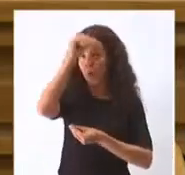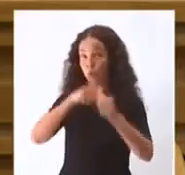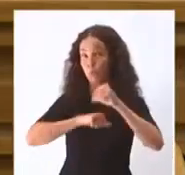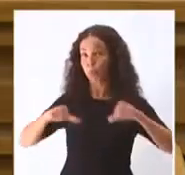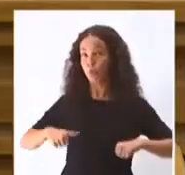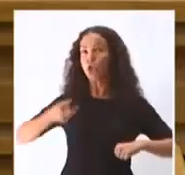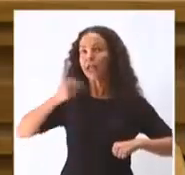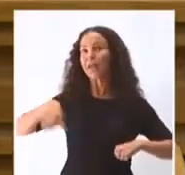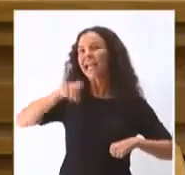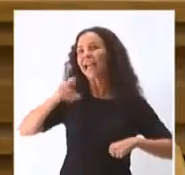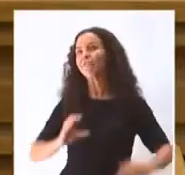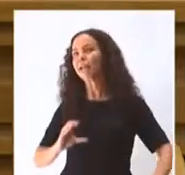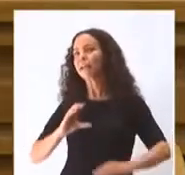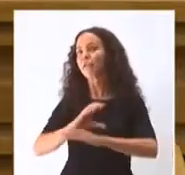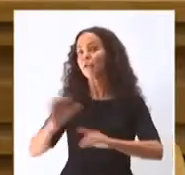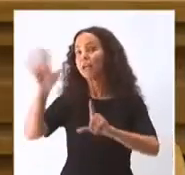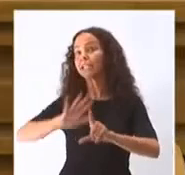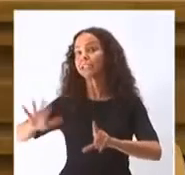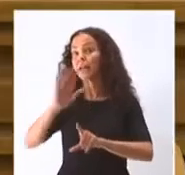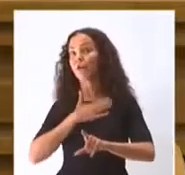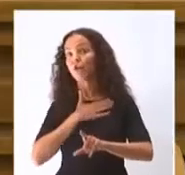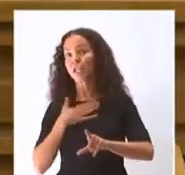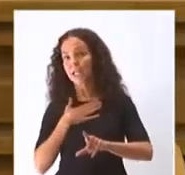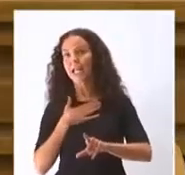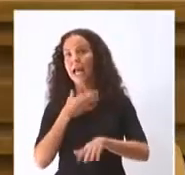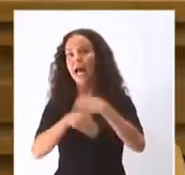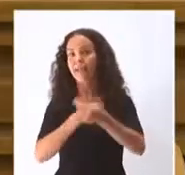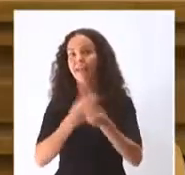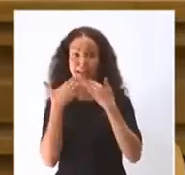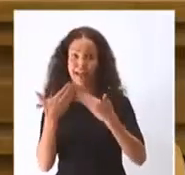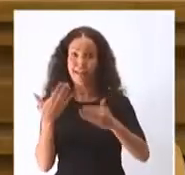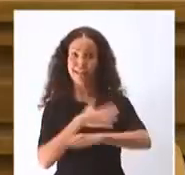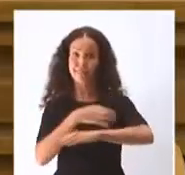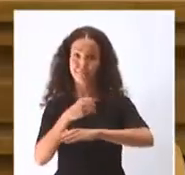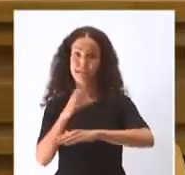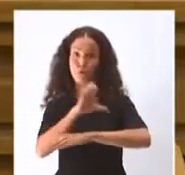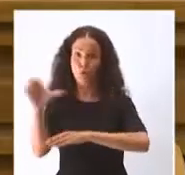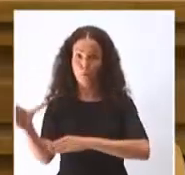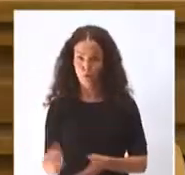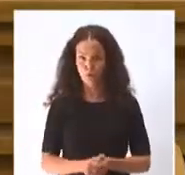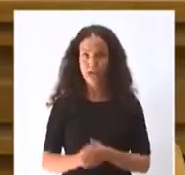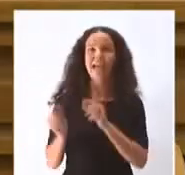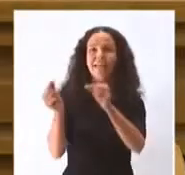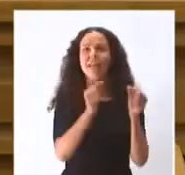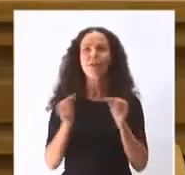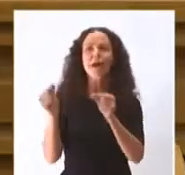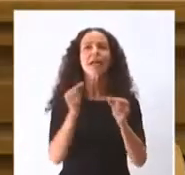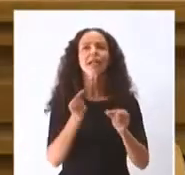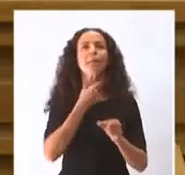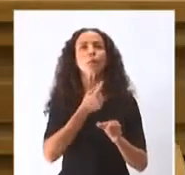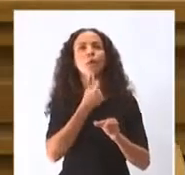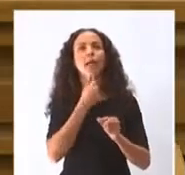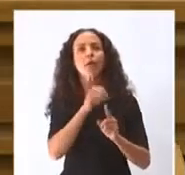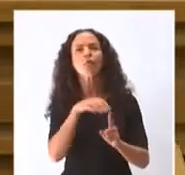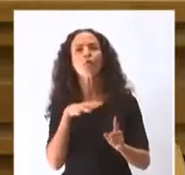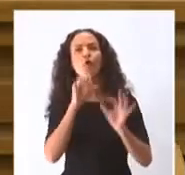que el estado le quiere producir a los fondos con ayudas europeas bueno el debate que sí que me gustaría que en un foro concreto